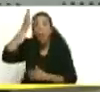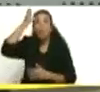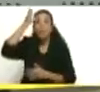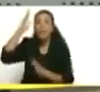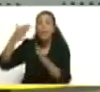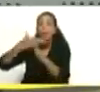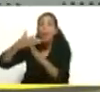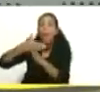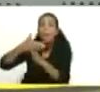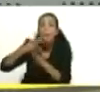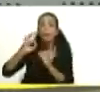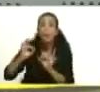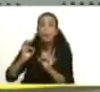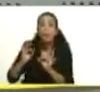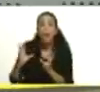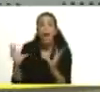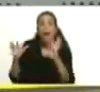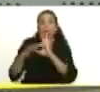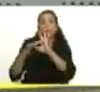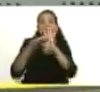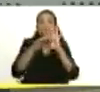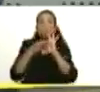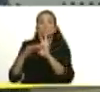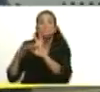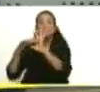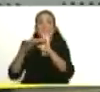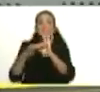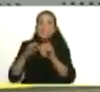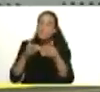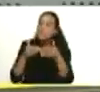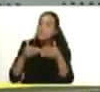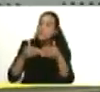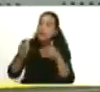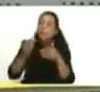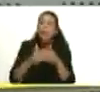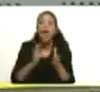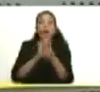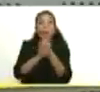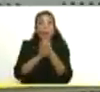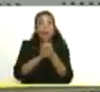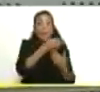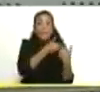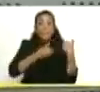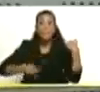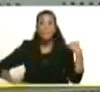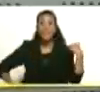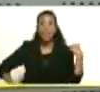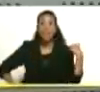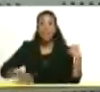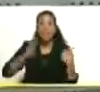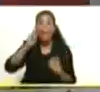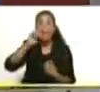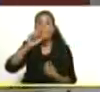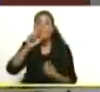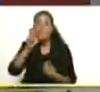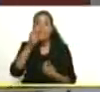conocimiento y la complementariedad permanente. Compañero presidente Miguel